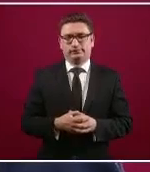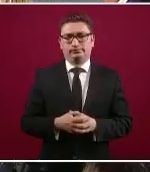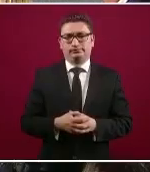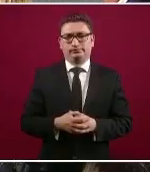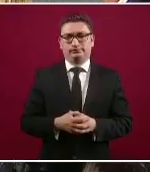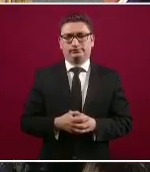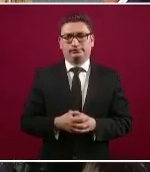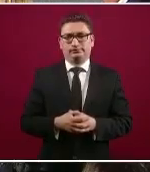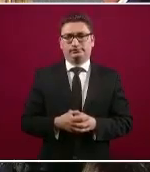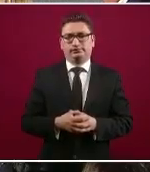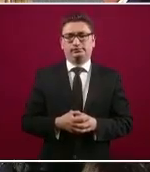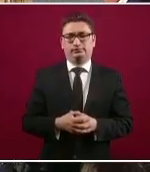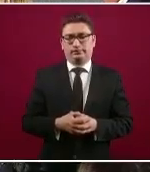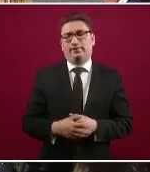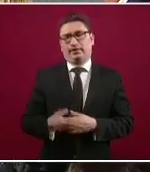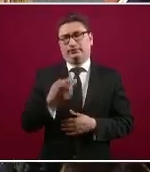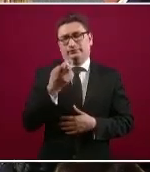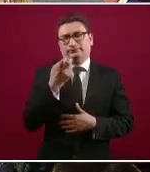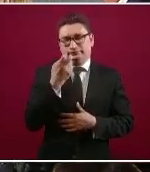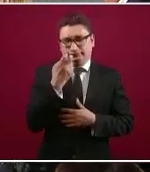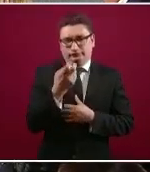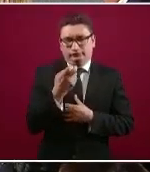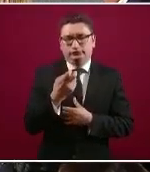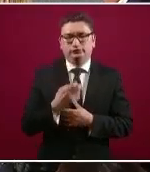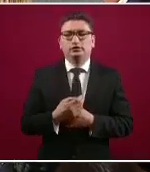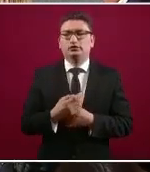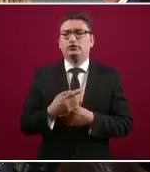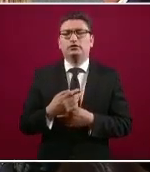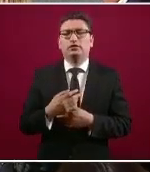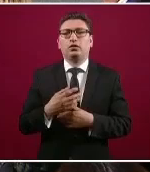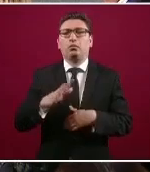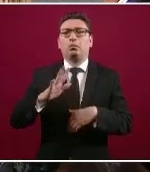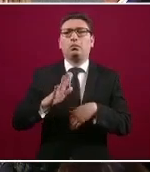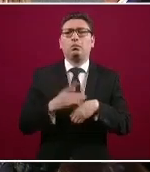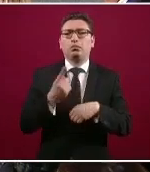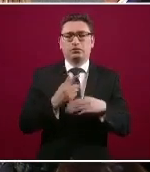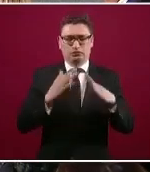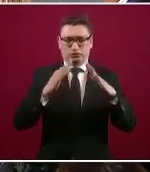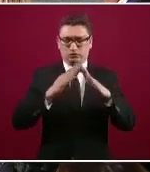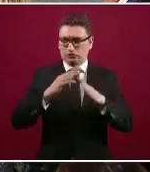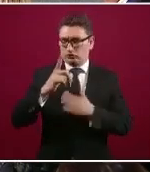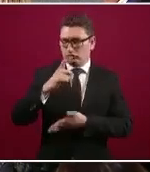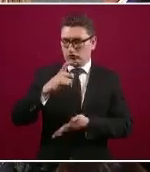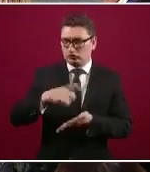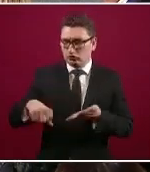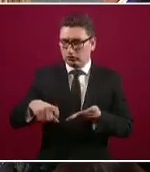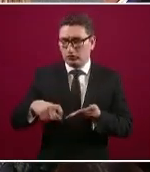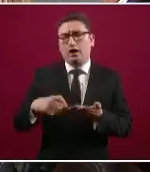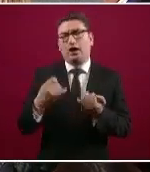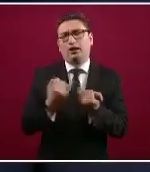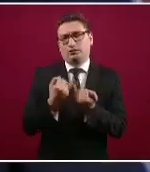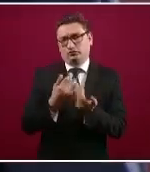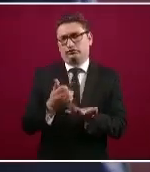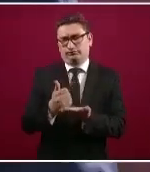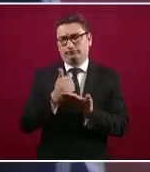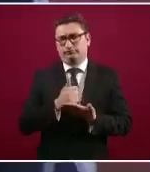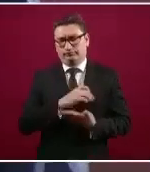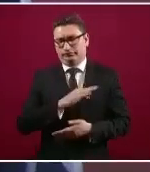motivo, porque no solo es adquirir la casa, sino ayudarnos